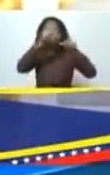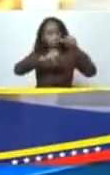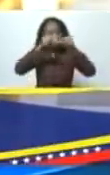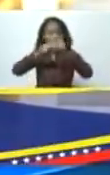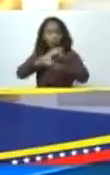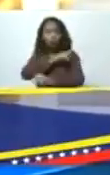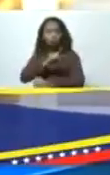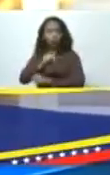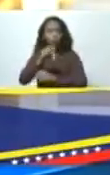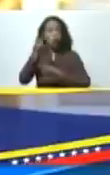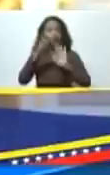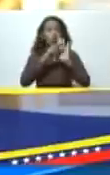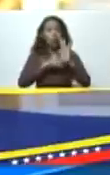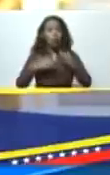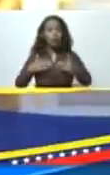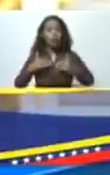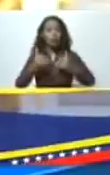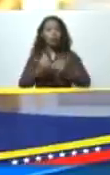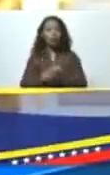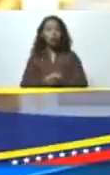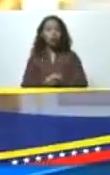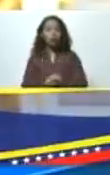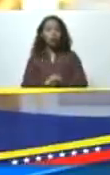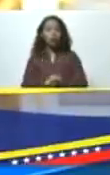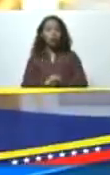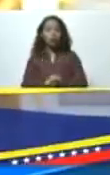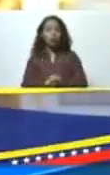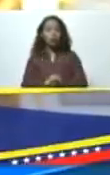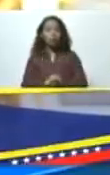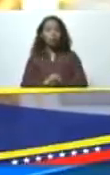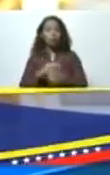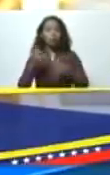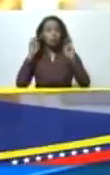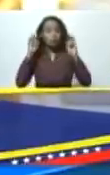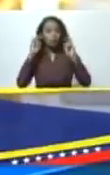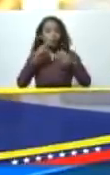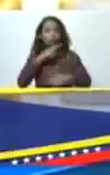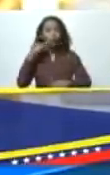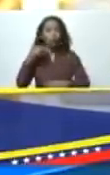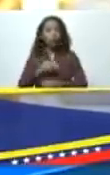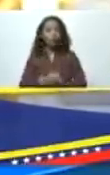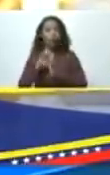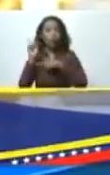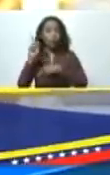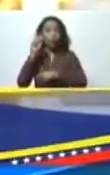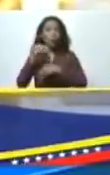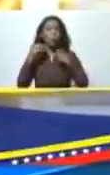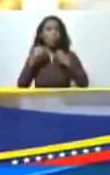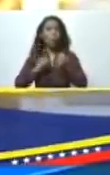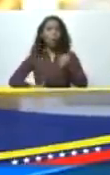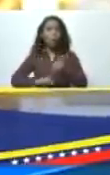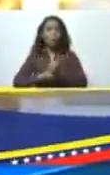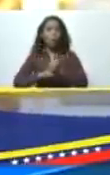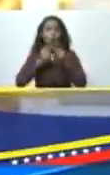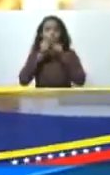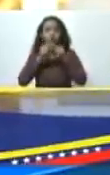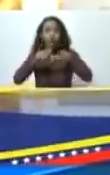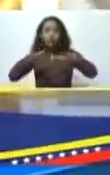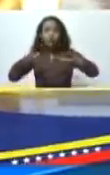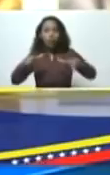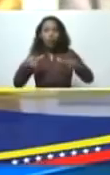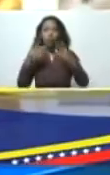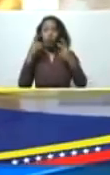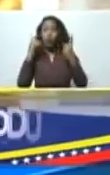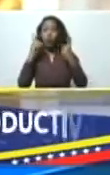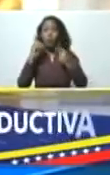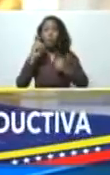de las normas sanitarias y reglas de origen al sector azúcar. Esto también para favorecer la expansión de un rubro